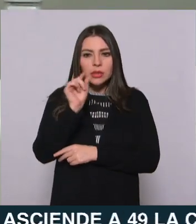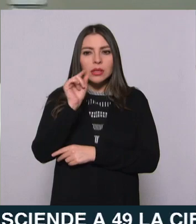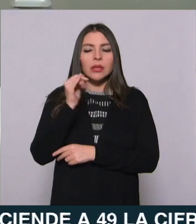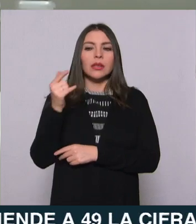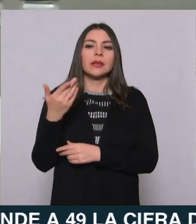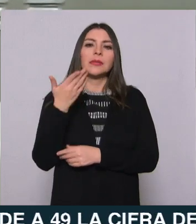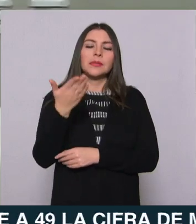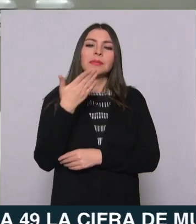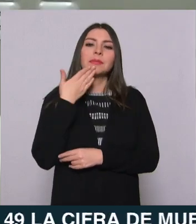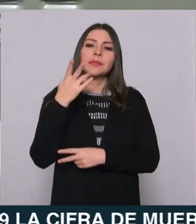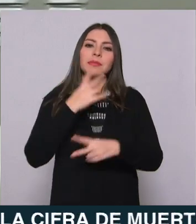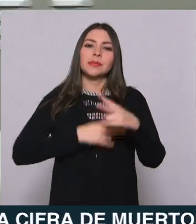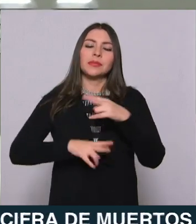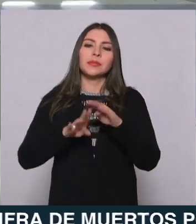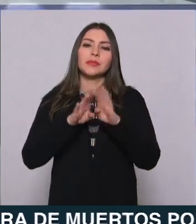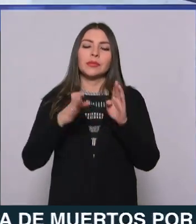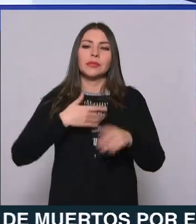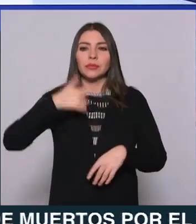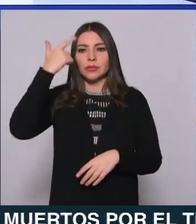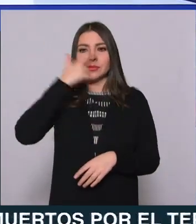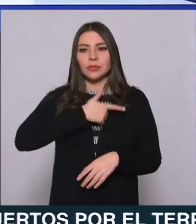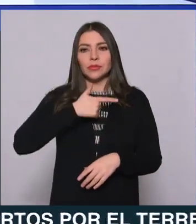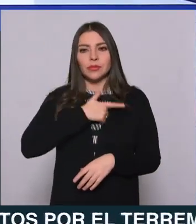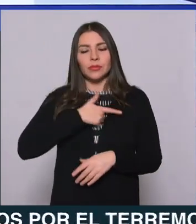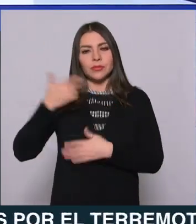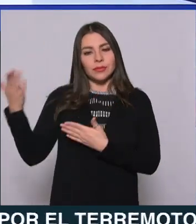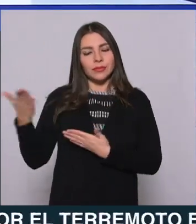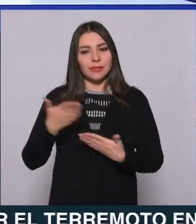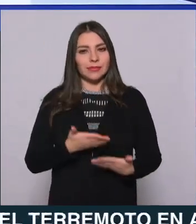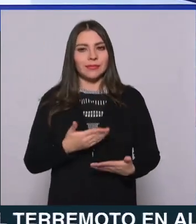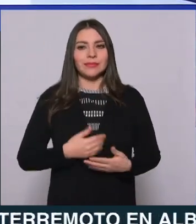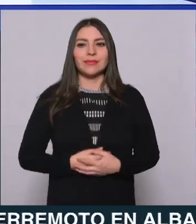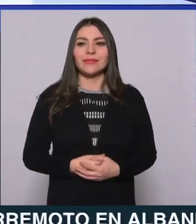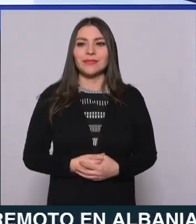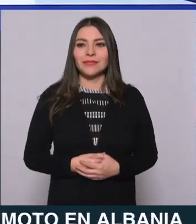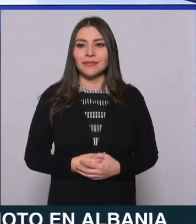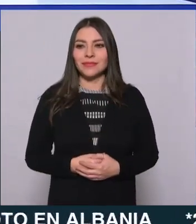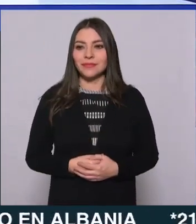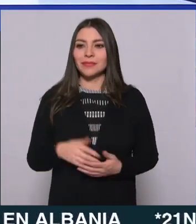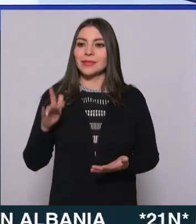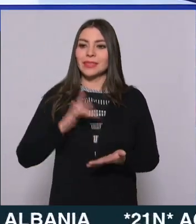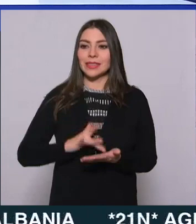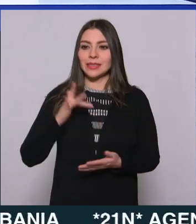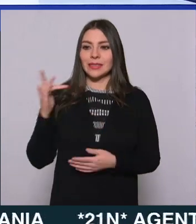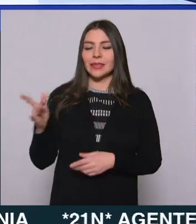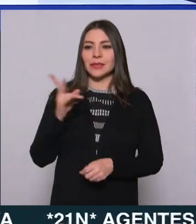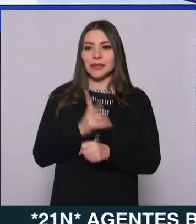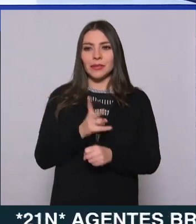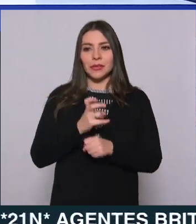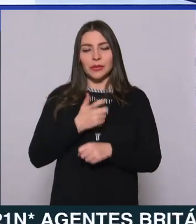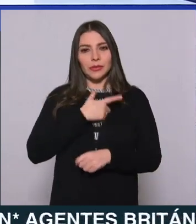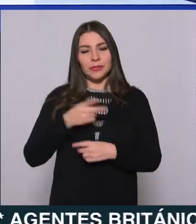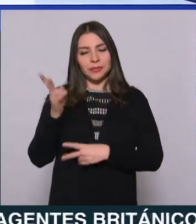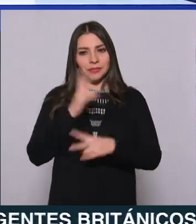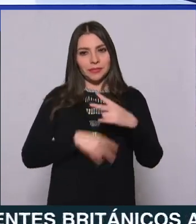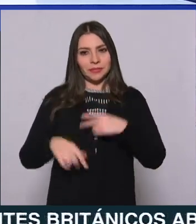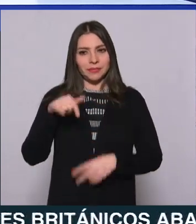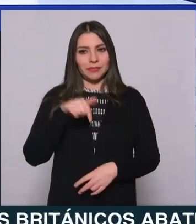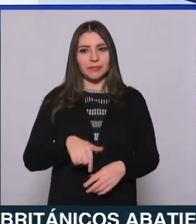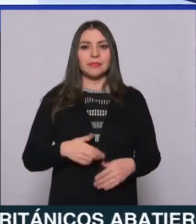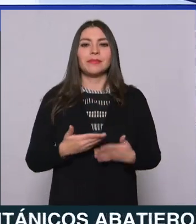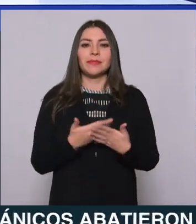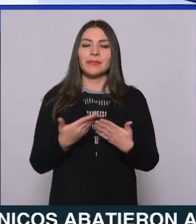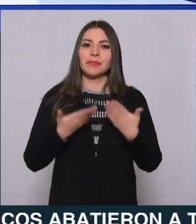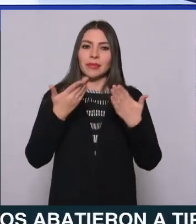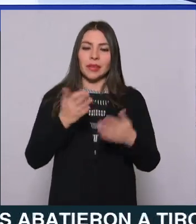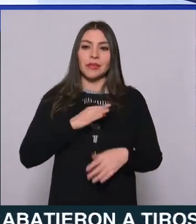Muy buenas noches, un gusto recibirte. Hola, buenas noches. Bienvenida. Muchas gracias por la invitación. Pues con un mucho gusto de estar aquí. Y pues una felicitación